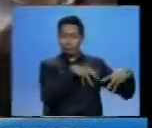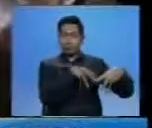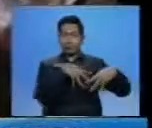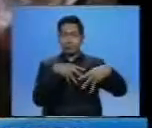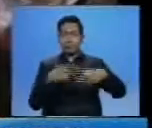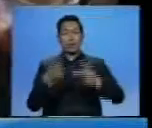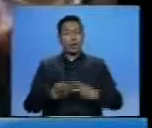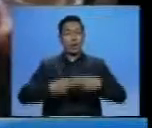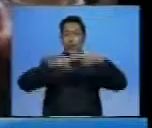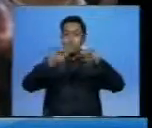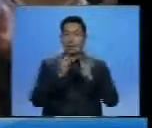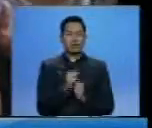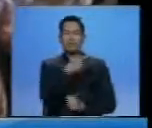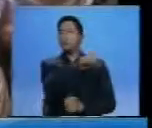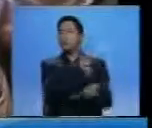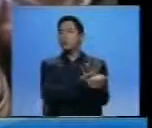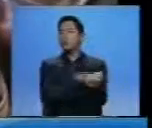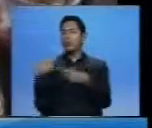ancestrales.